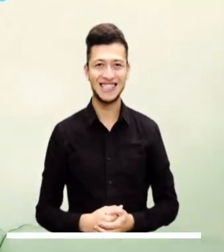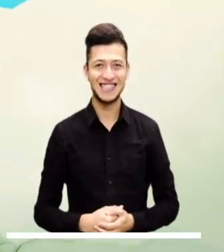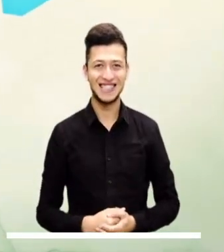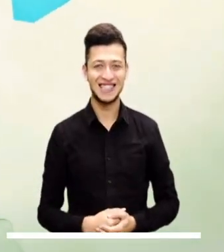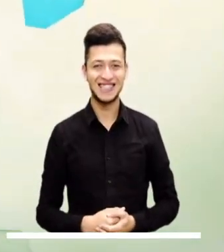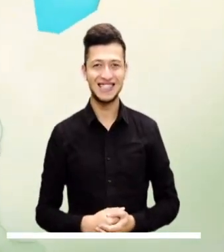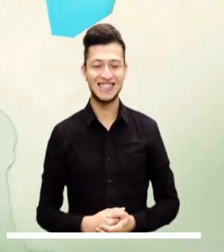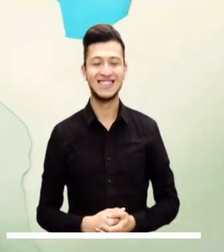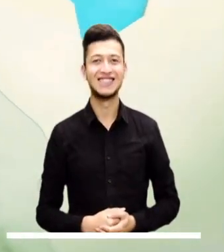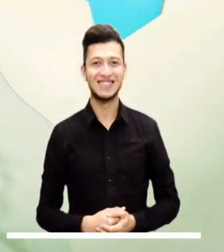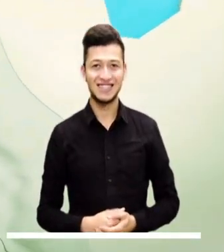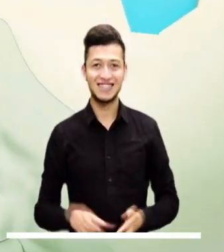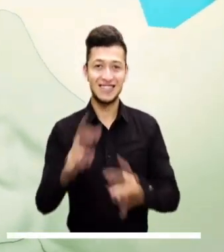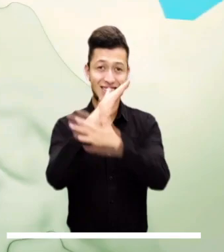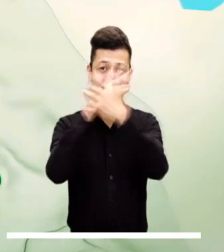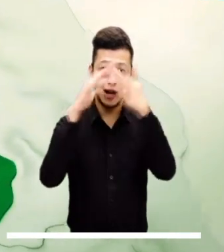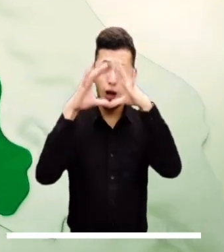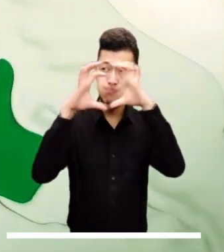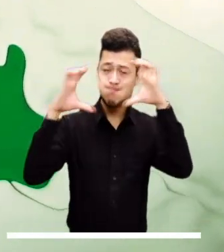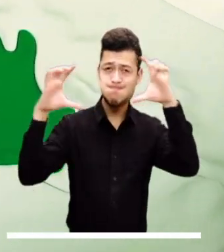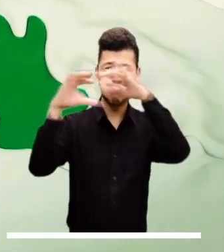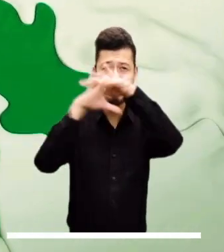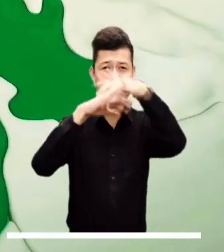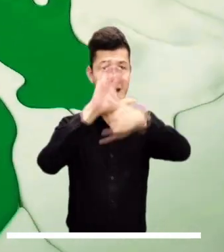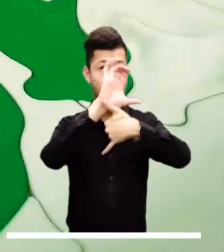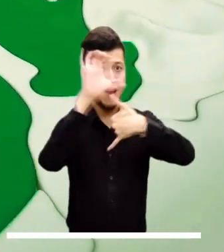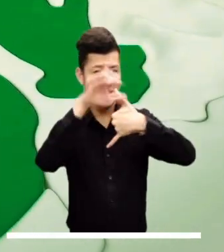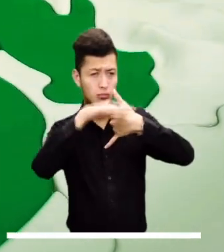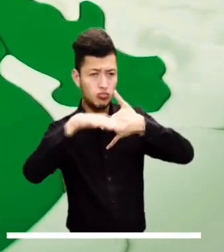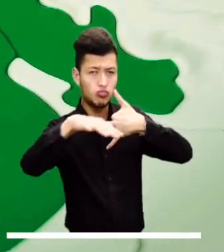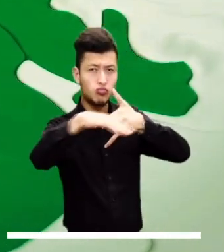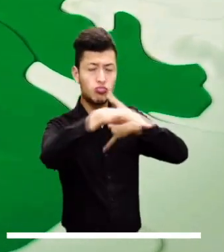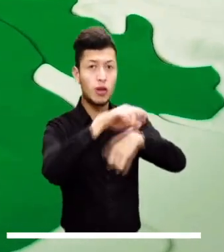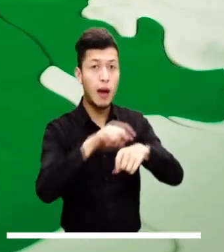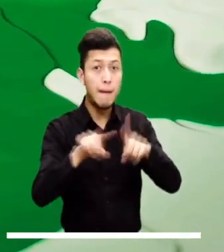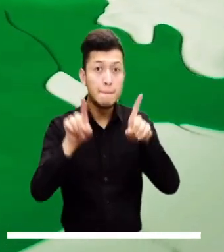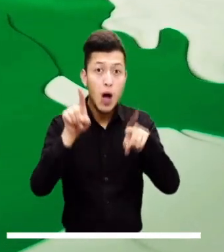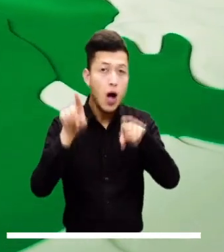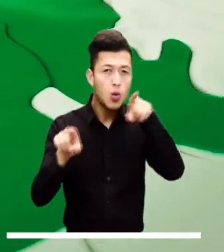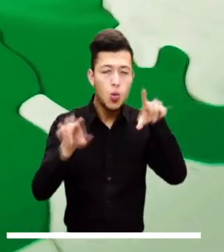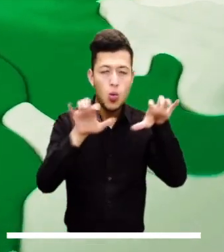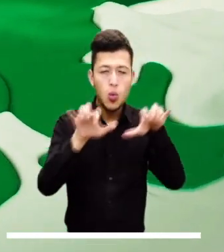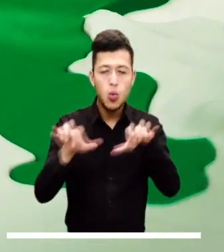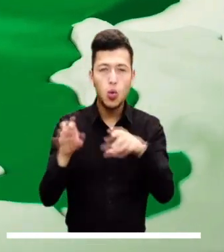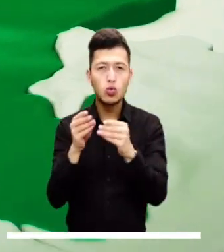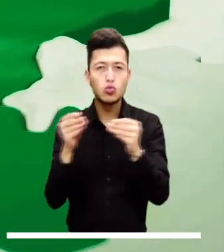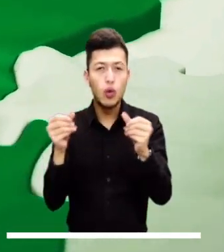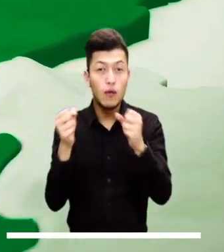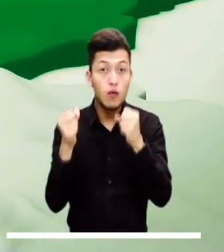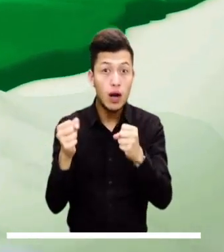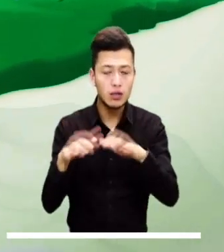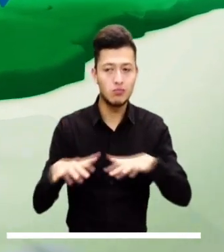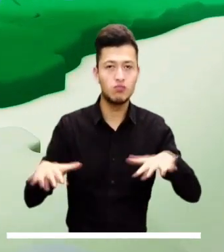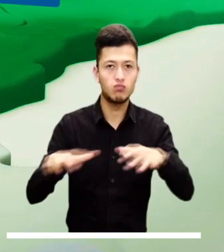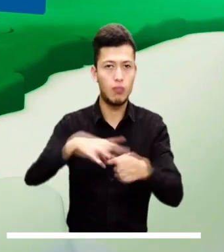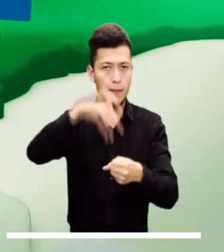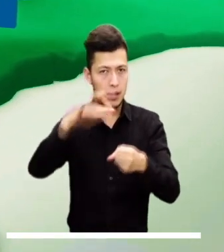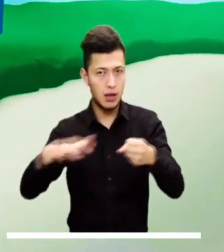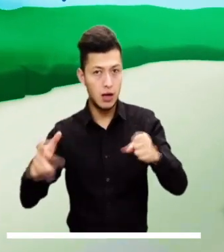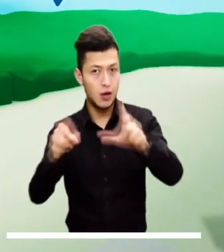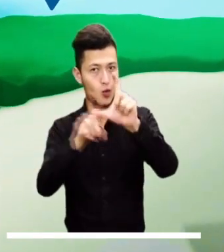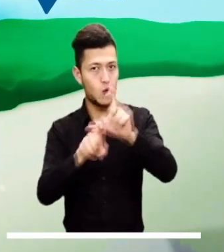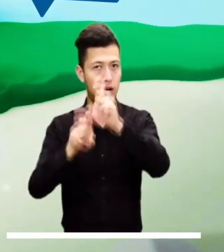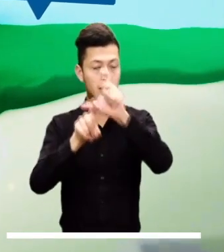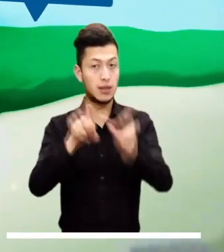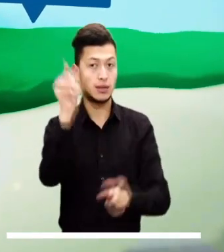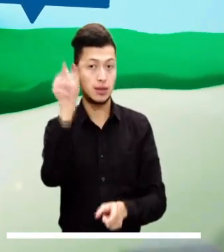Prevalece el cielo nublado y tiempo seco en la región Caribe. Sin embargo, no se descartan algunas lluvias fuertes sobre Magdalena, Guajira y